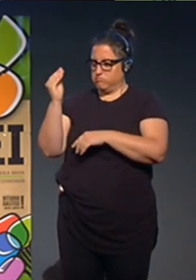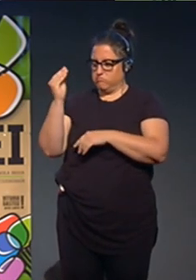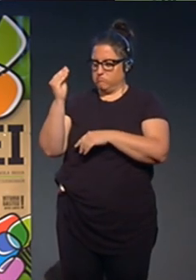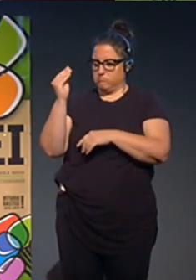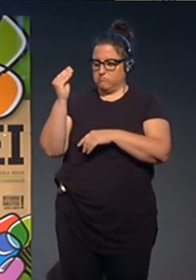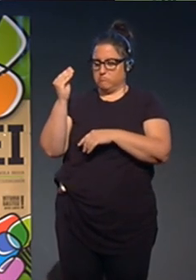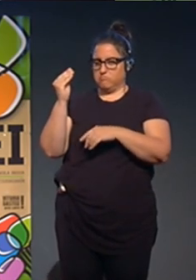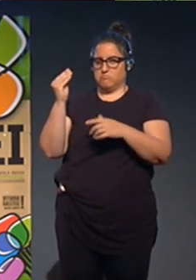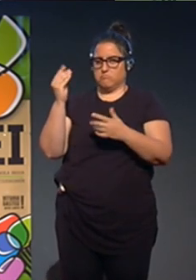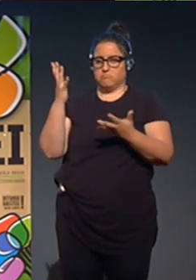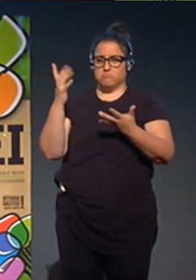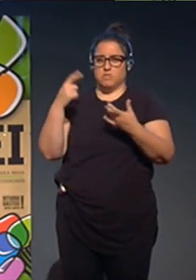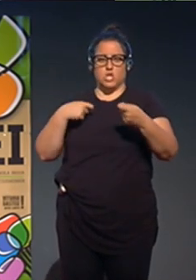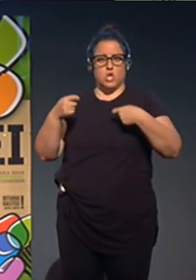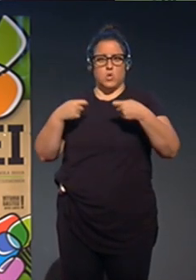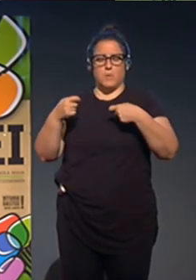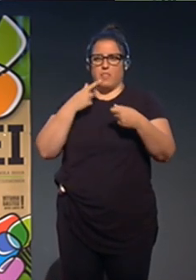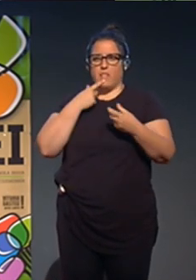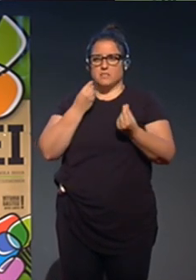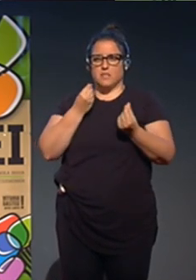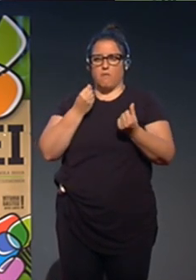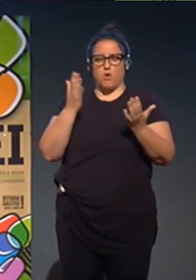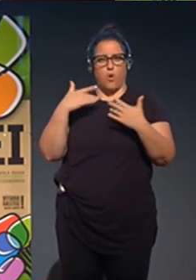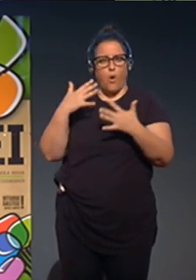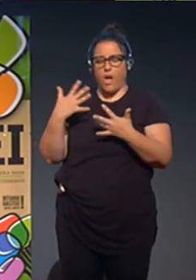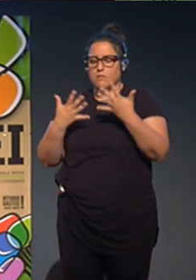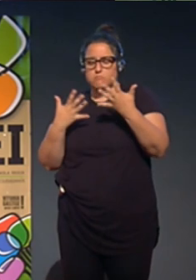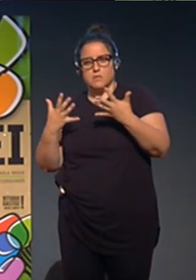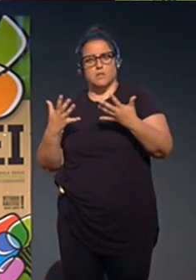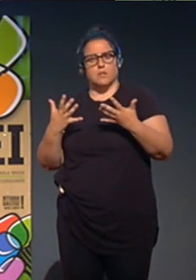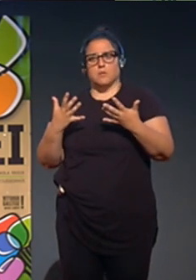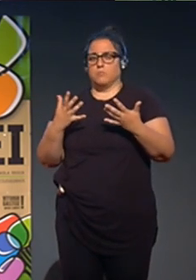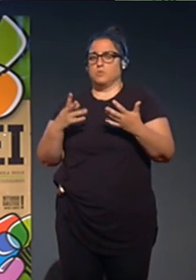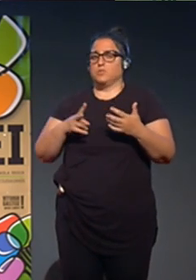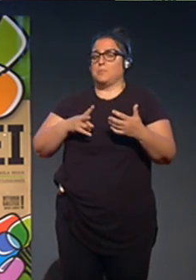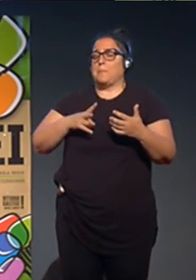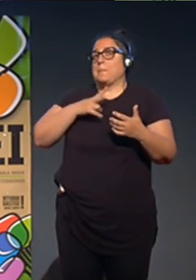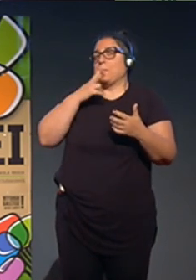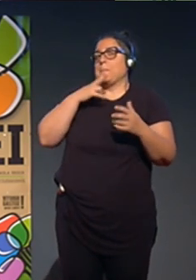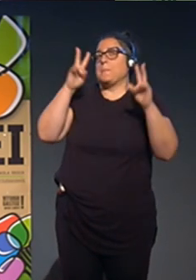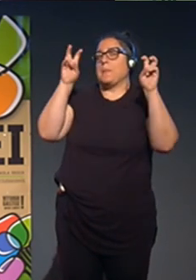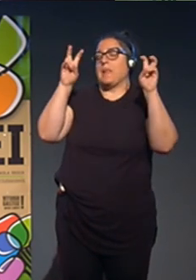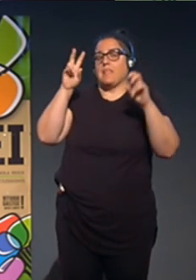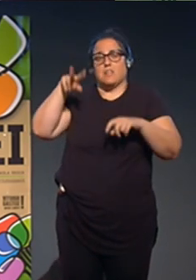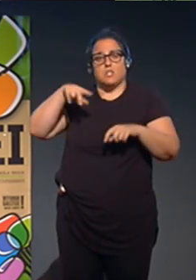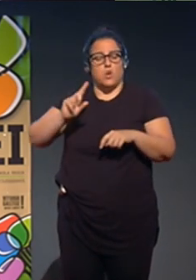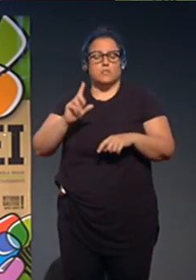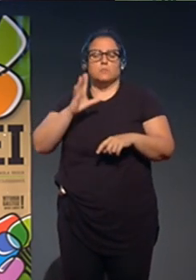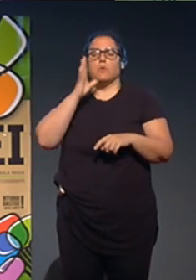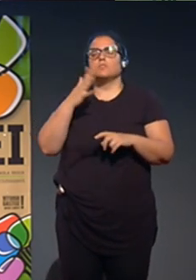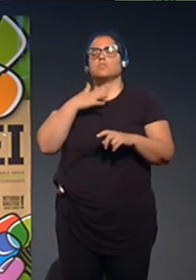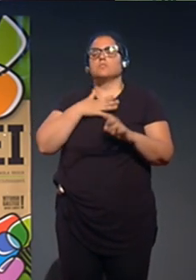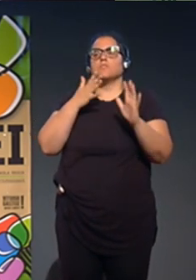eh variedades comerciales sin sabor o sin sabor etcétera Pues tampoco son tan verdes Entonces ya hemos dado Un paso adelante y desde ese